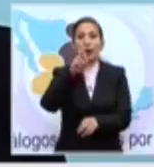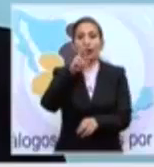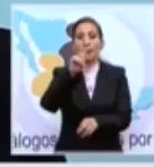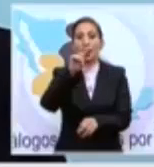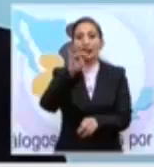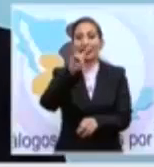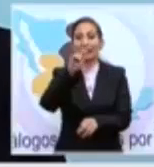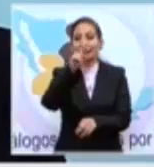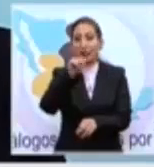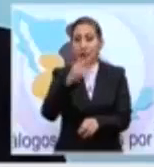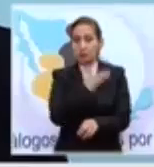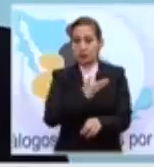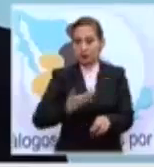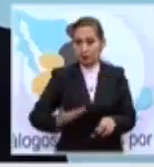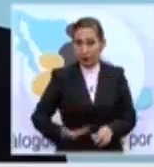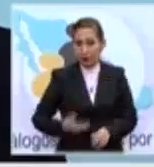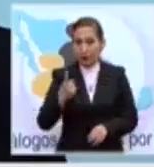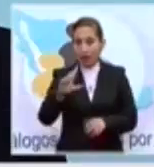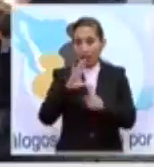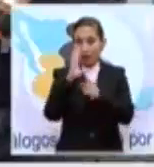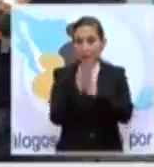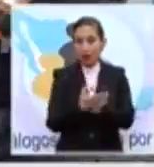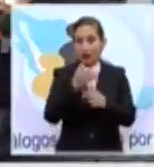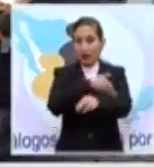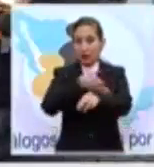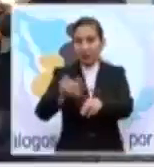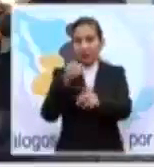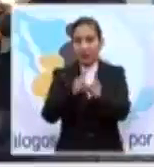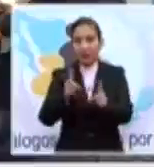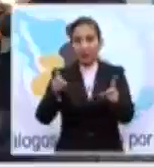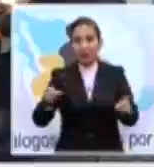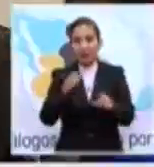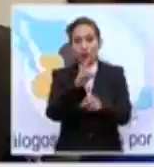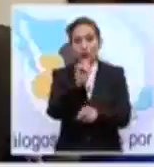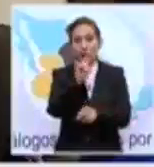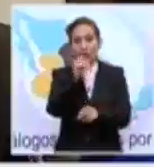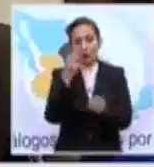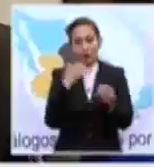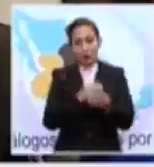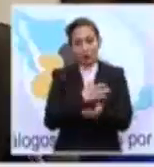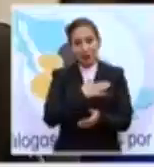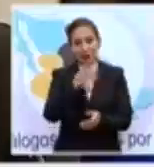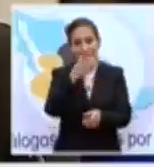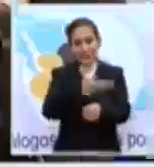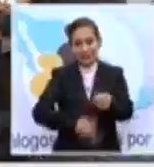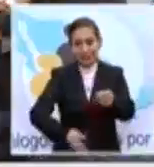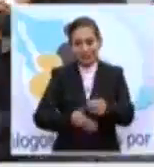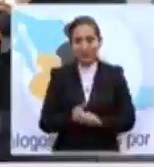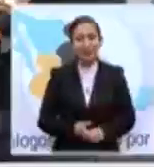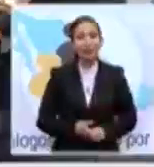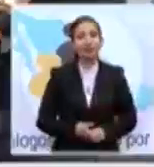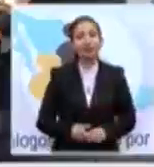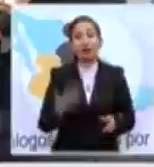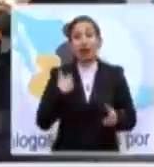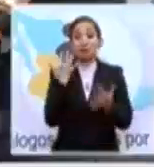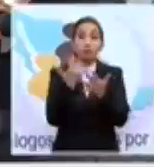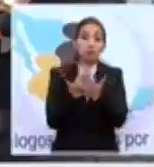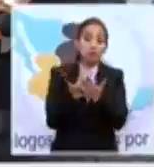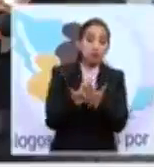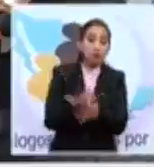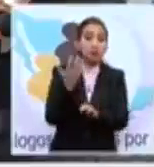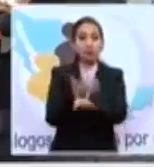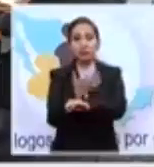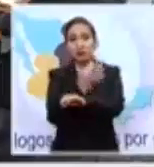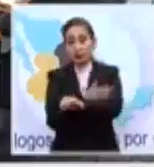Martínez Martínez, presidente de la Comisión de la Familia y Desarrollo Humano. Senador, gracias, buenas tardes. Estamos esperando que